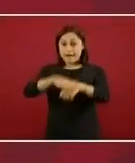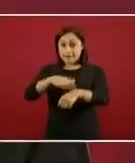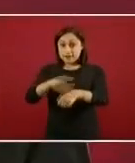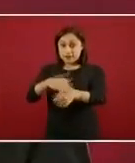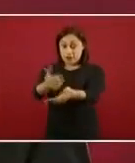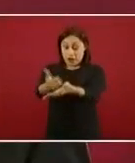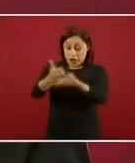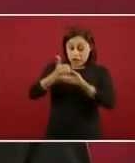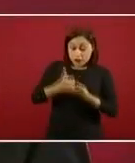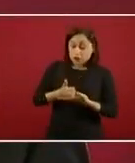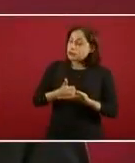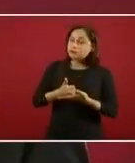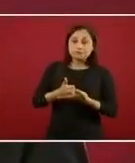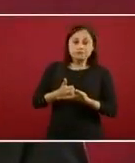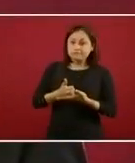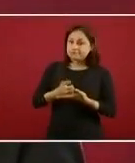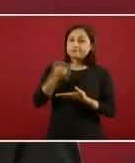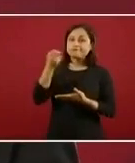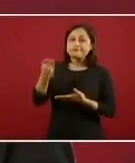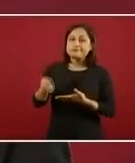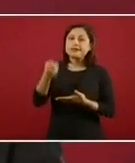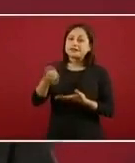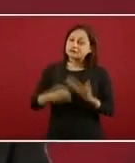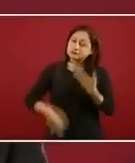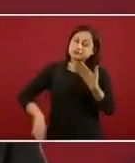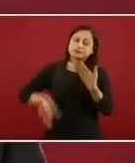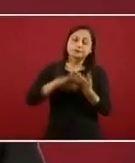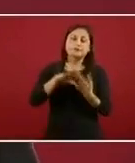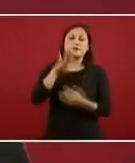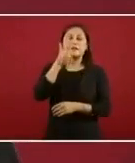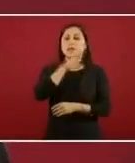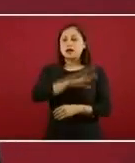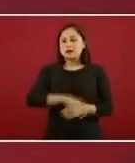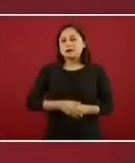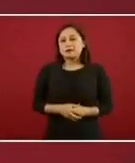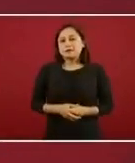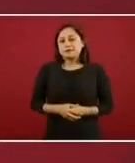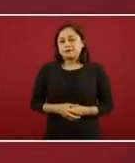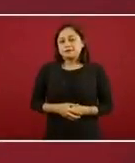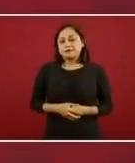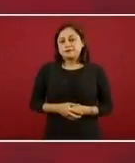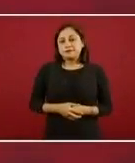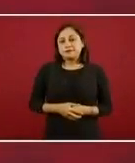perjudica eso sí este